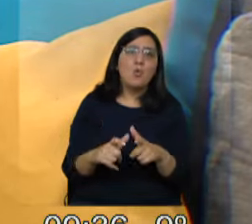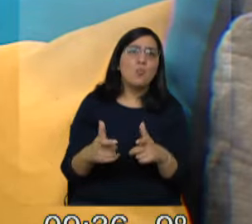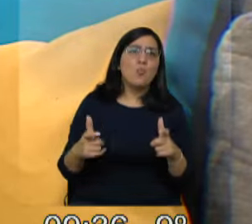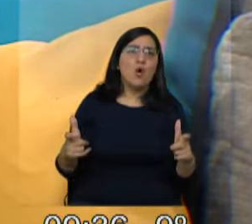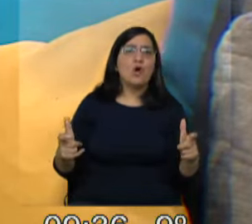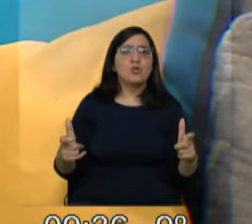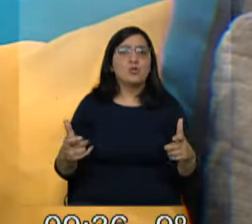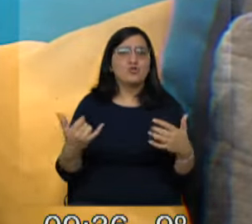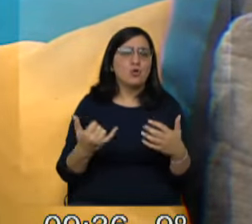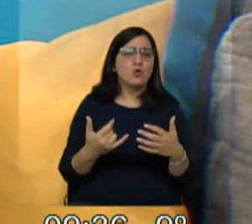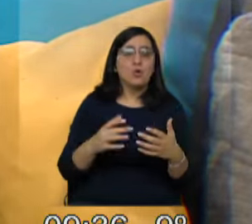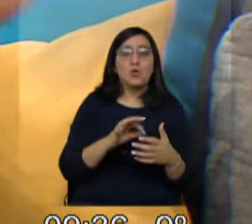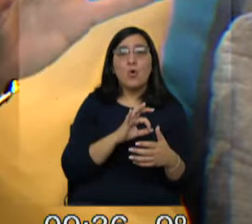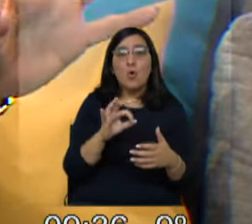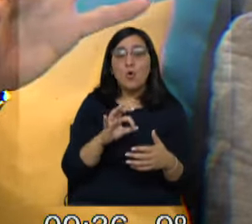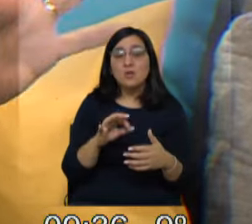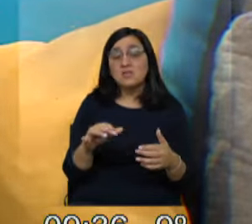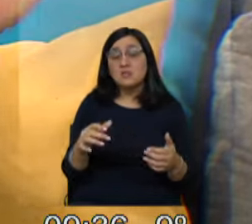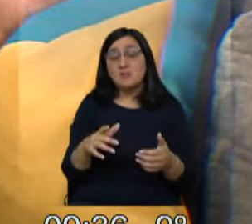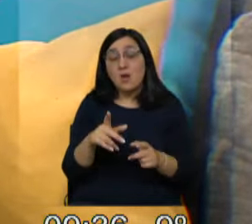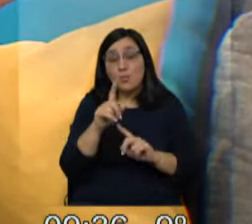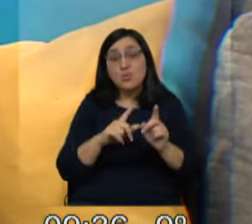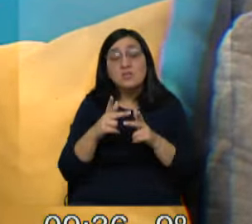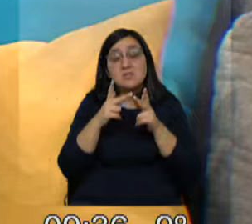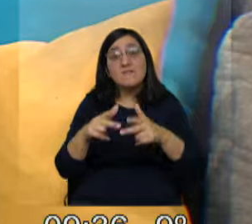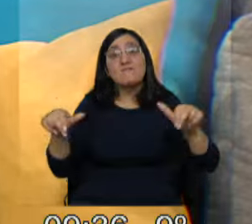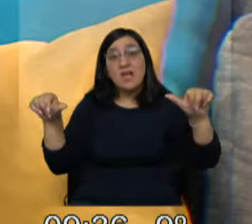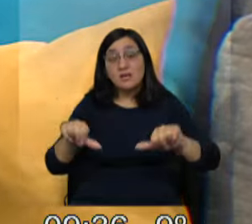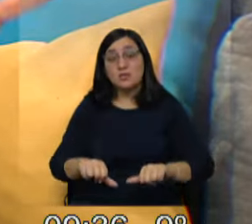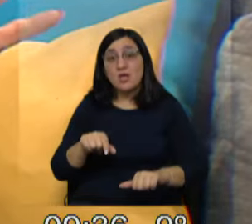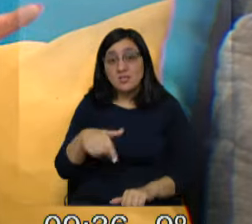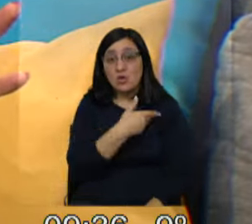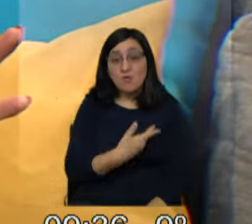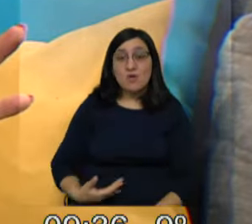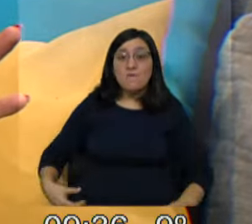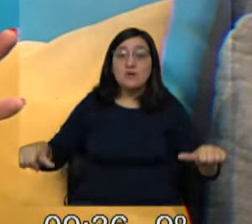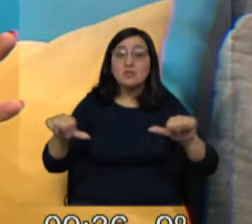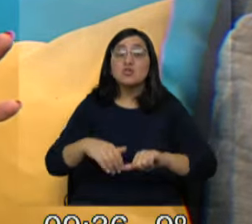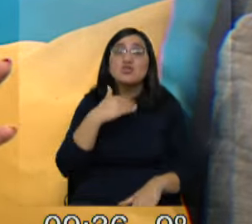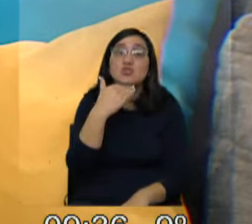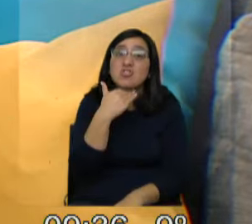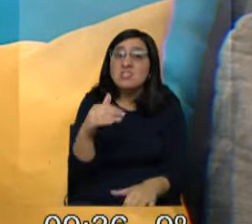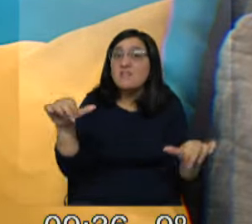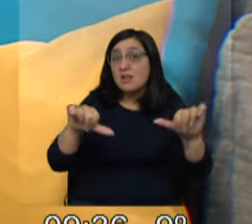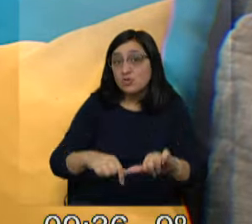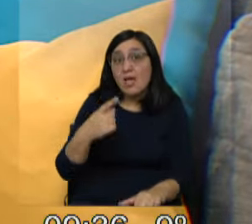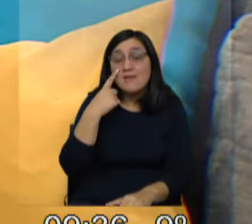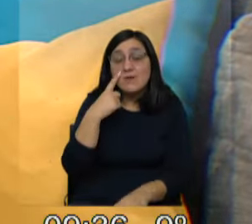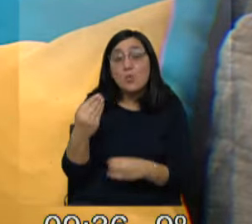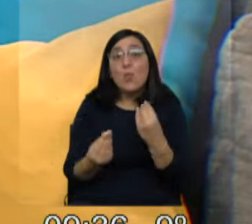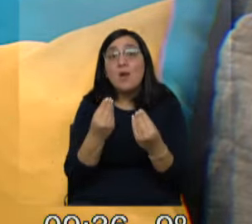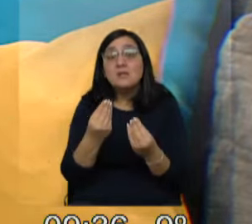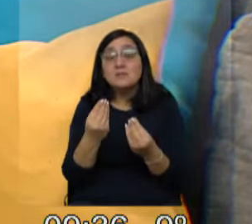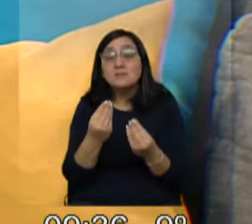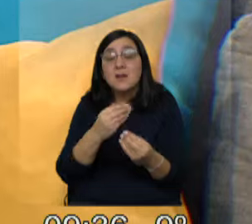El derrame. Sí, o el que dice fracasó. Porque también el que dice este gobierno fracasó. No sé si fracasó. Hay que ver cuáles son los